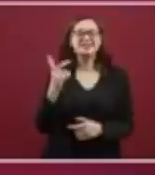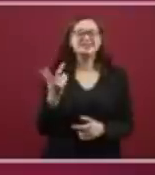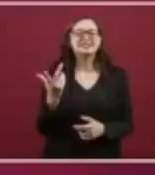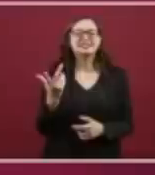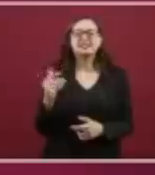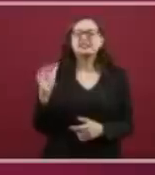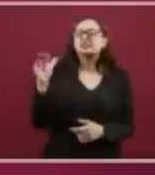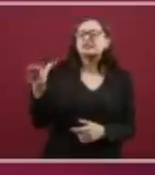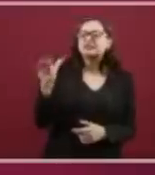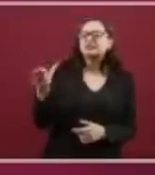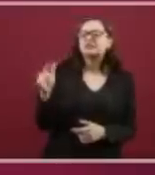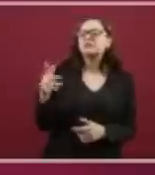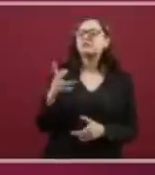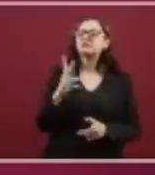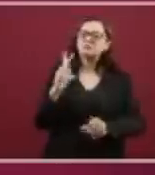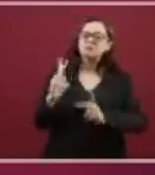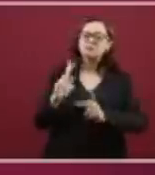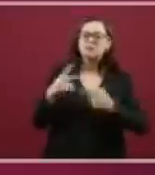hagan la consulta